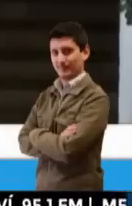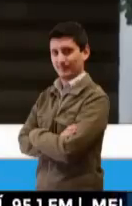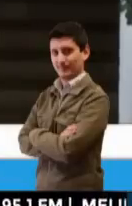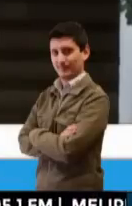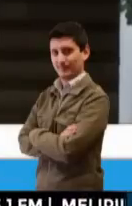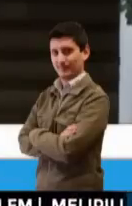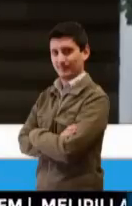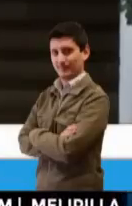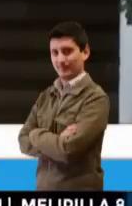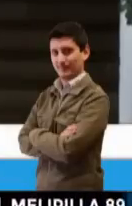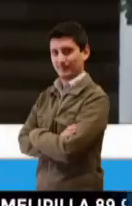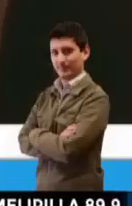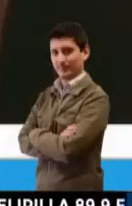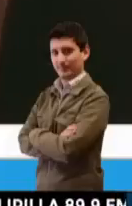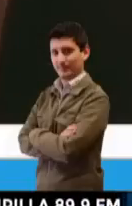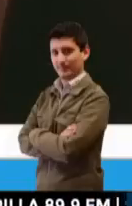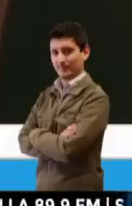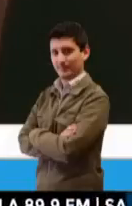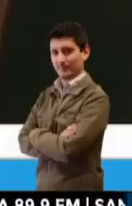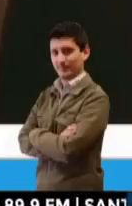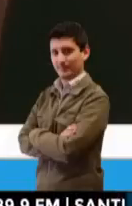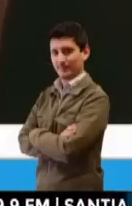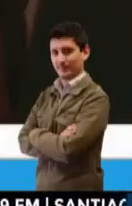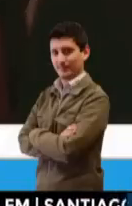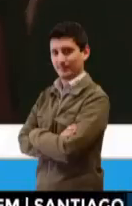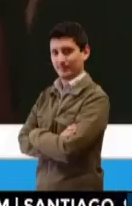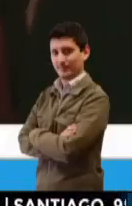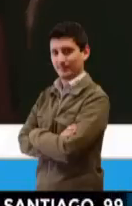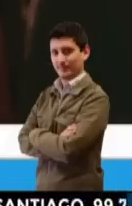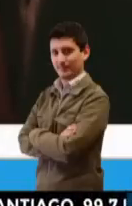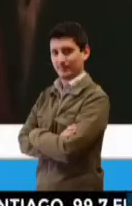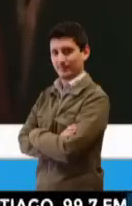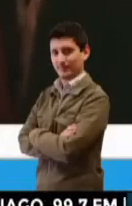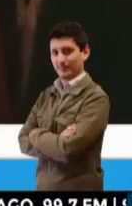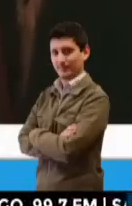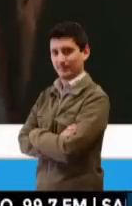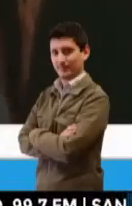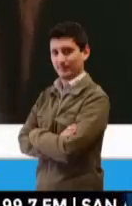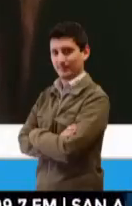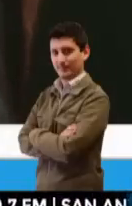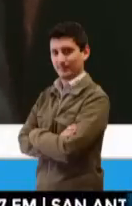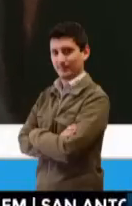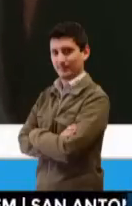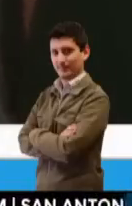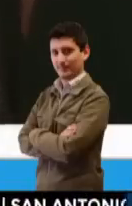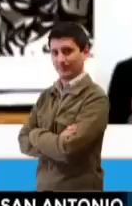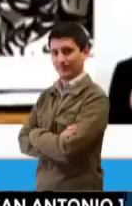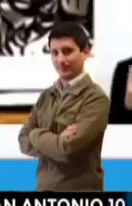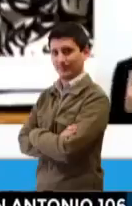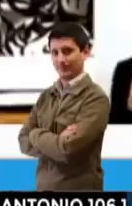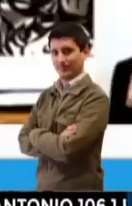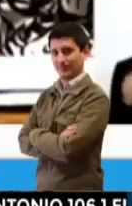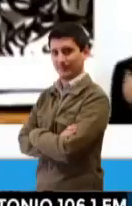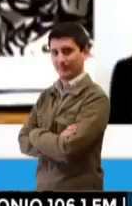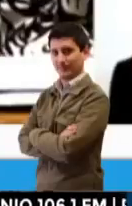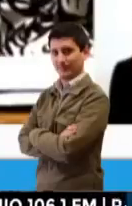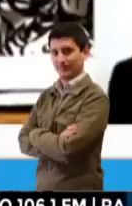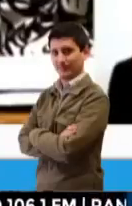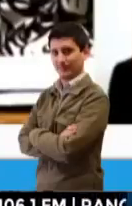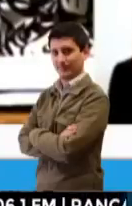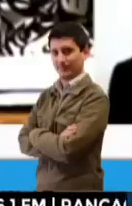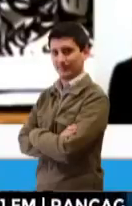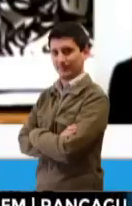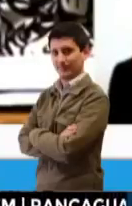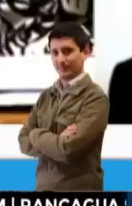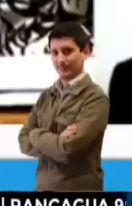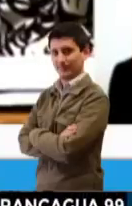torno a que ella había sido destituida por pérdida de confianza por ese elemento, y después tenemos claro estas otras declaraciones de parlamentarios del Congreso